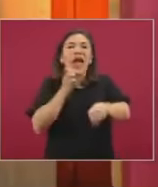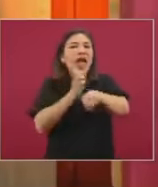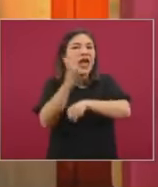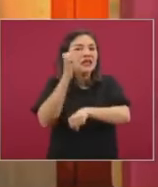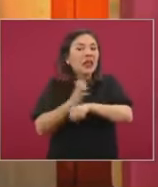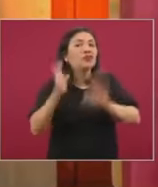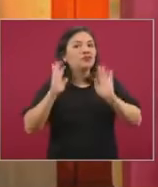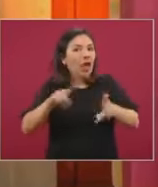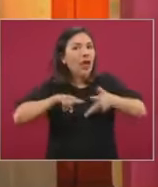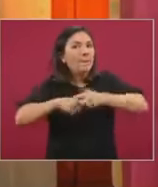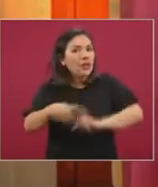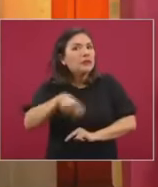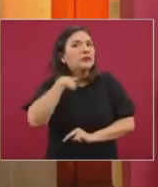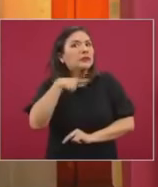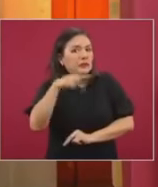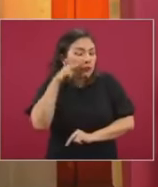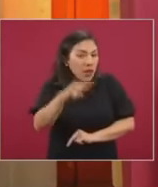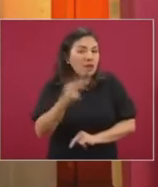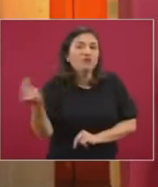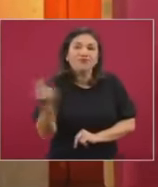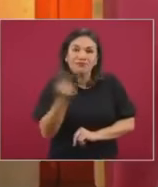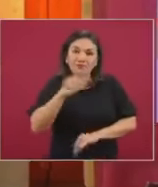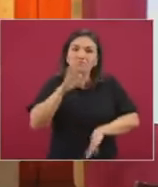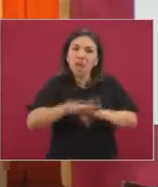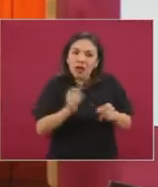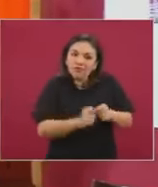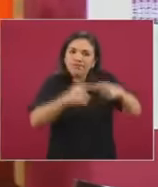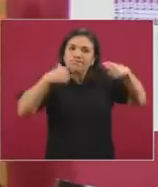y vean, identifiquen la necesidad